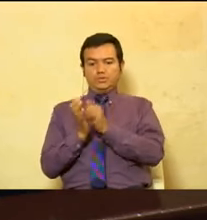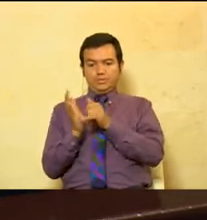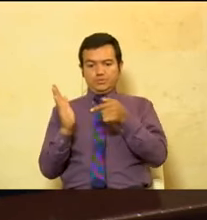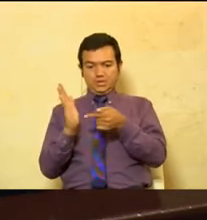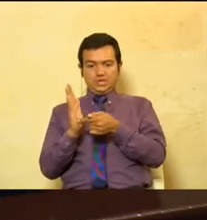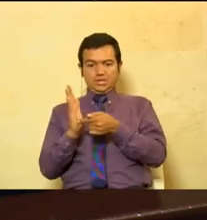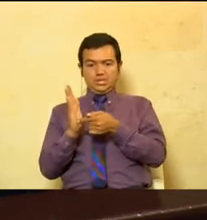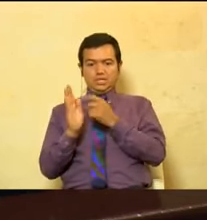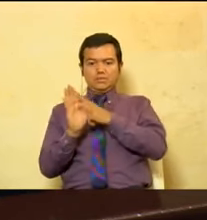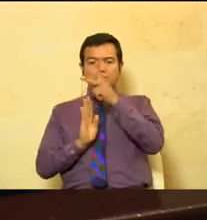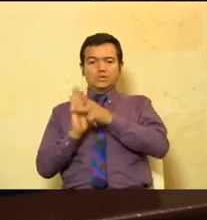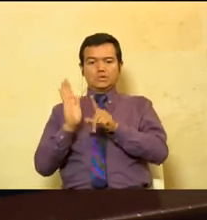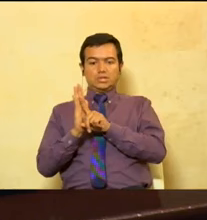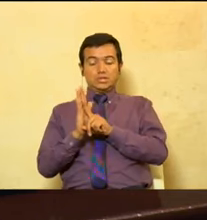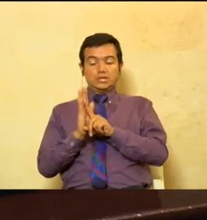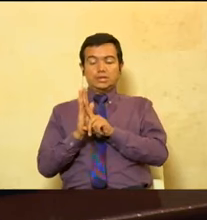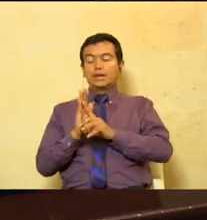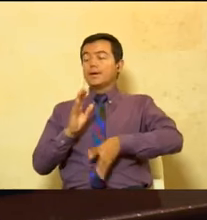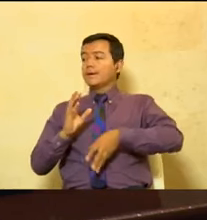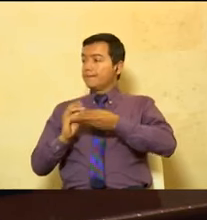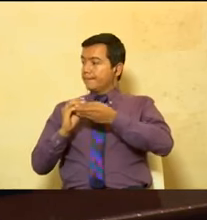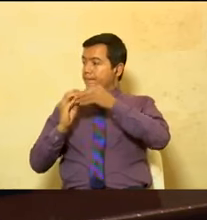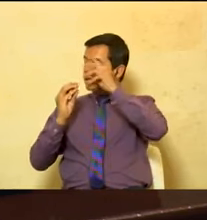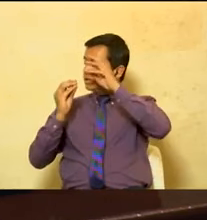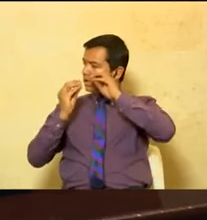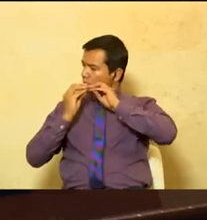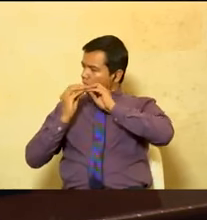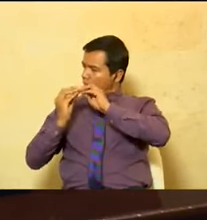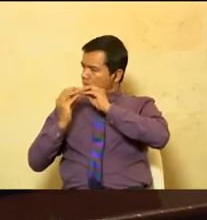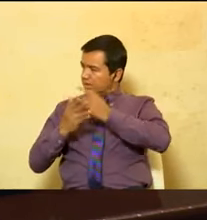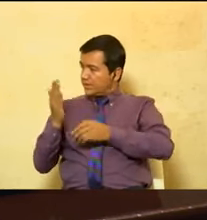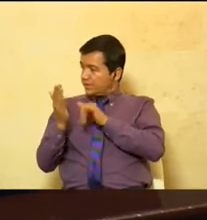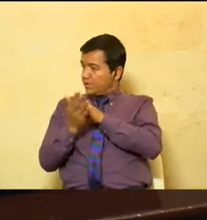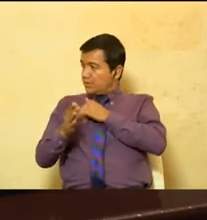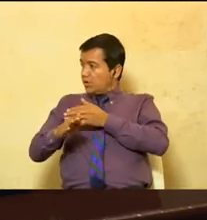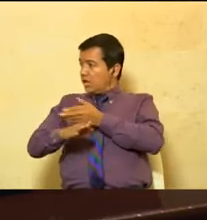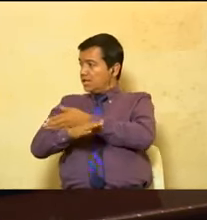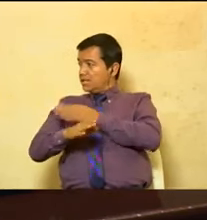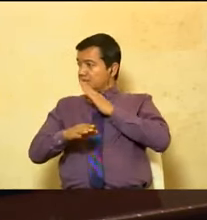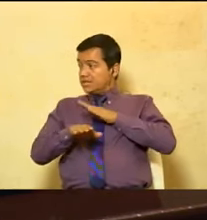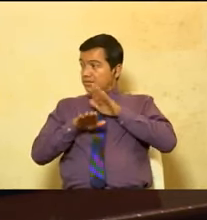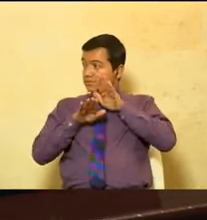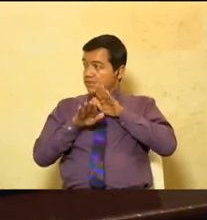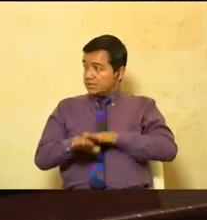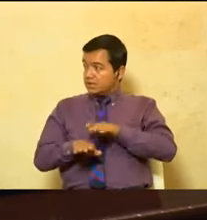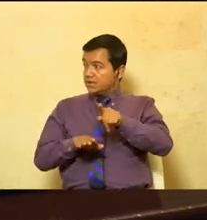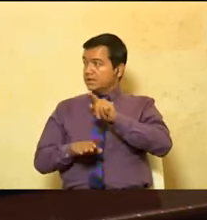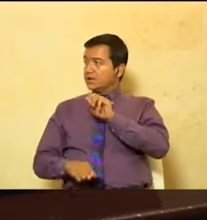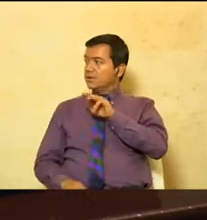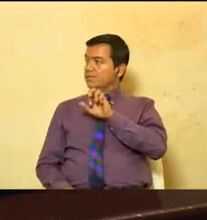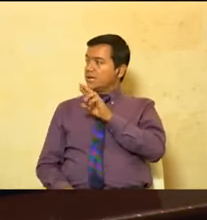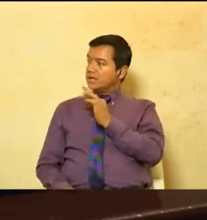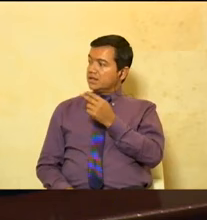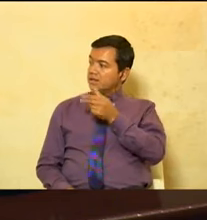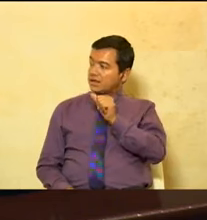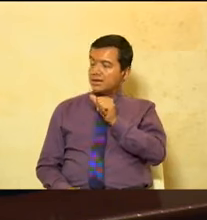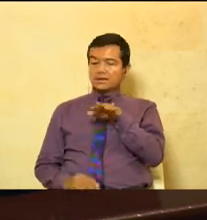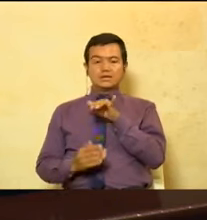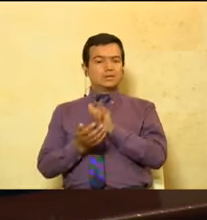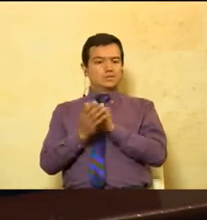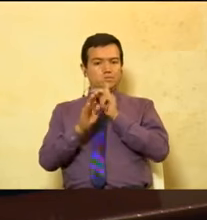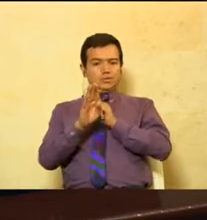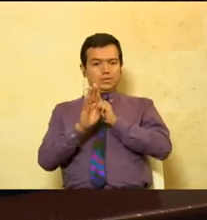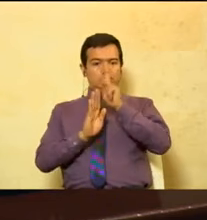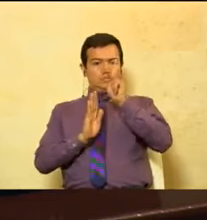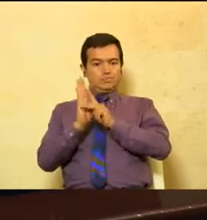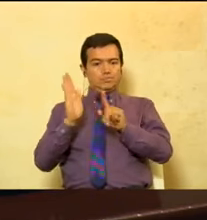eh Totalmente de acuerdo con lo que ha expuesto la la representante y colega Marta villalba con relación al proyecto que tiene que